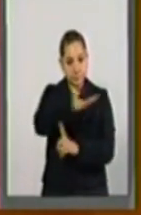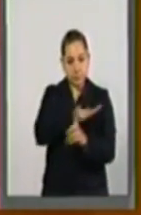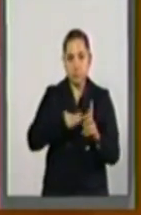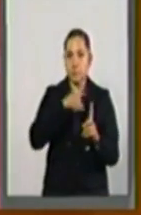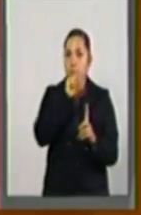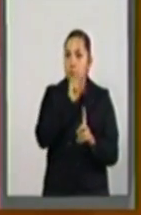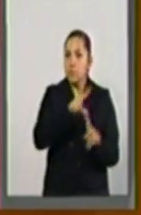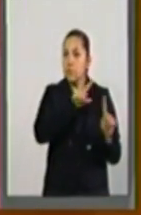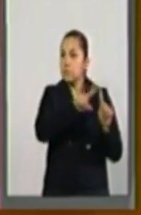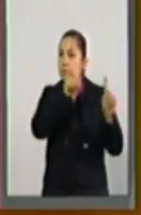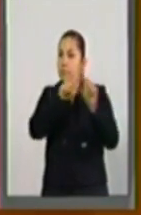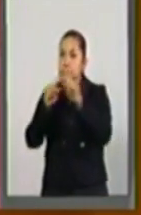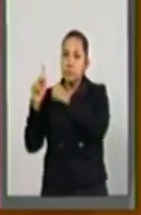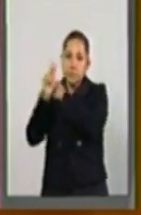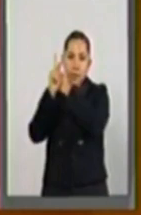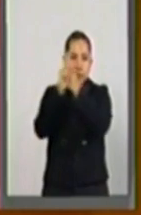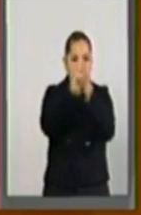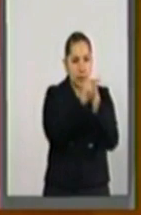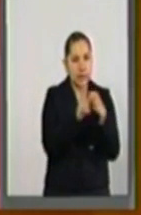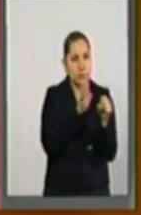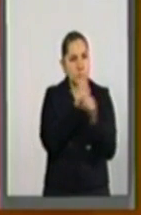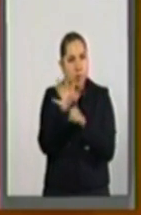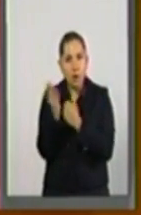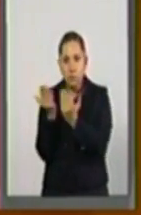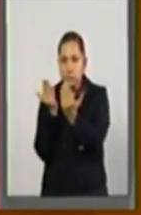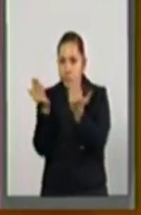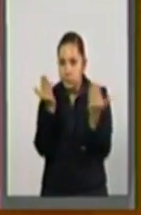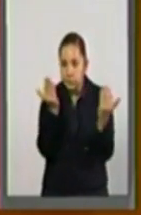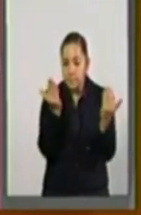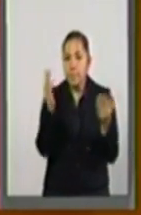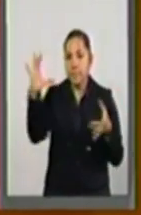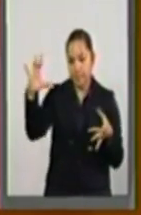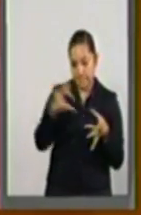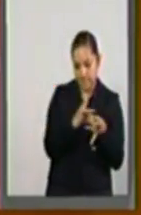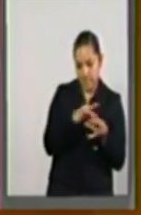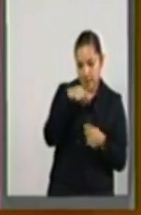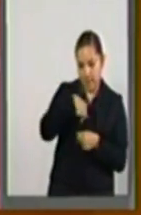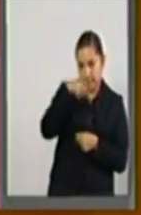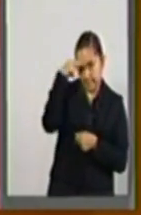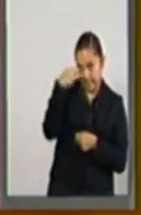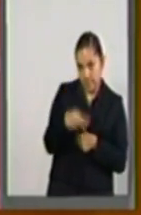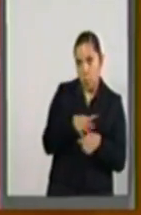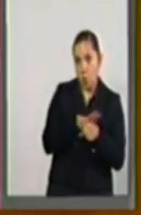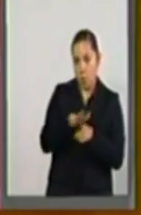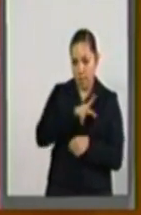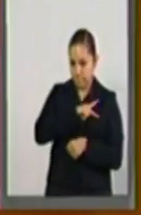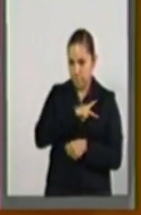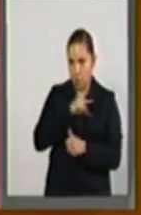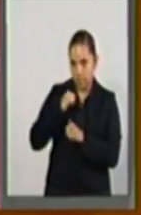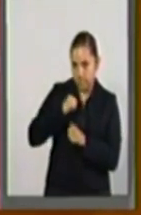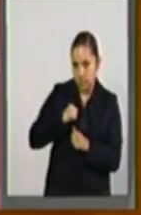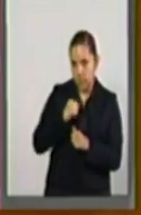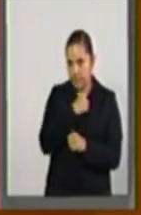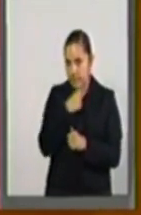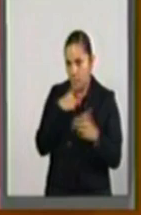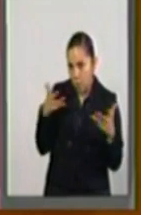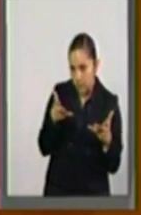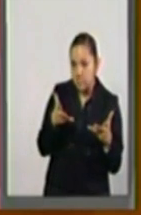del ejercicio de potestades que como Estado soberano le corresponde a nuestro país. Un ejercicio de